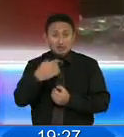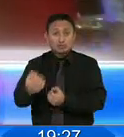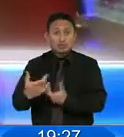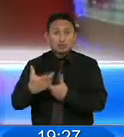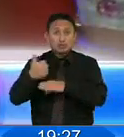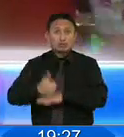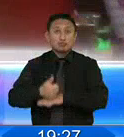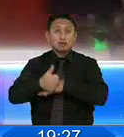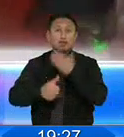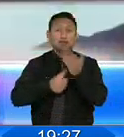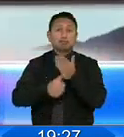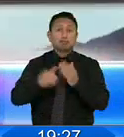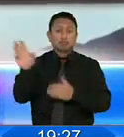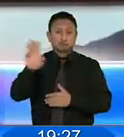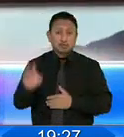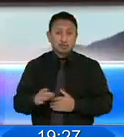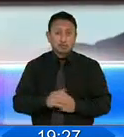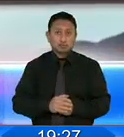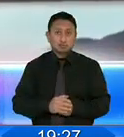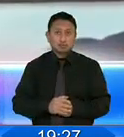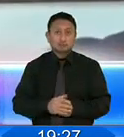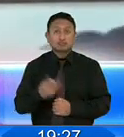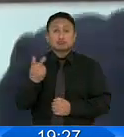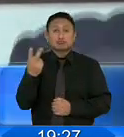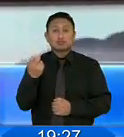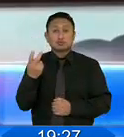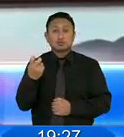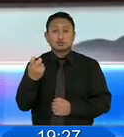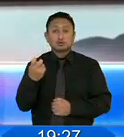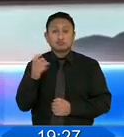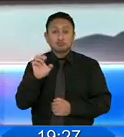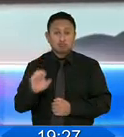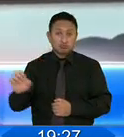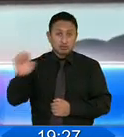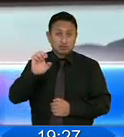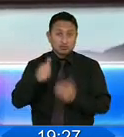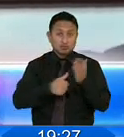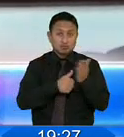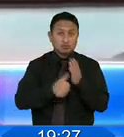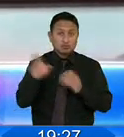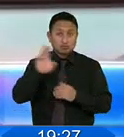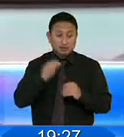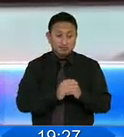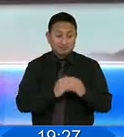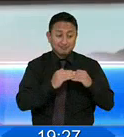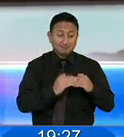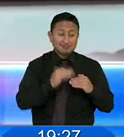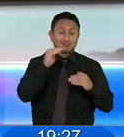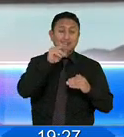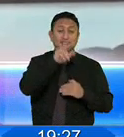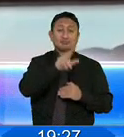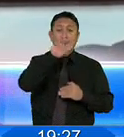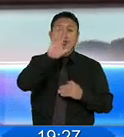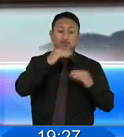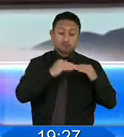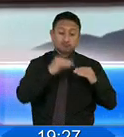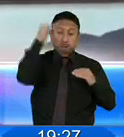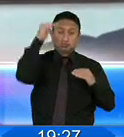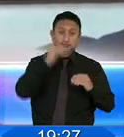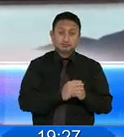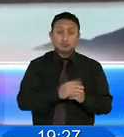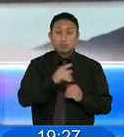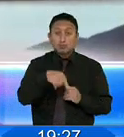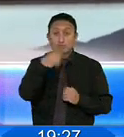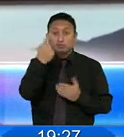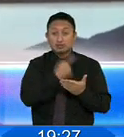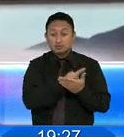Sanitaria Nacional. Entonces, hasta que el 12 de enero, en el informe del MSP se disparó a 35 casos. A la siguiente semana